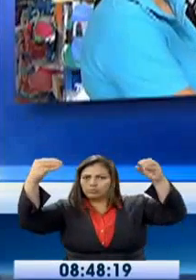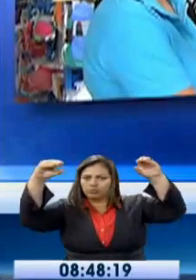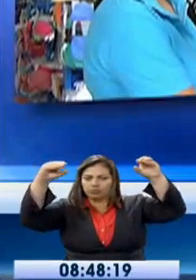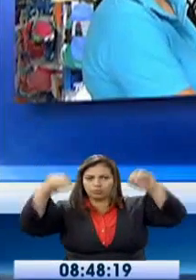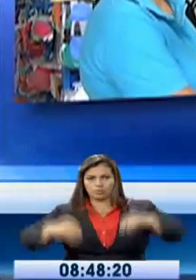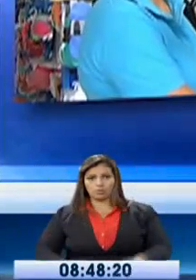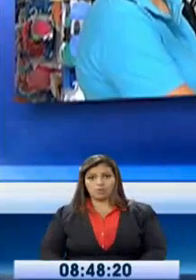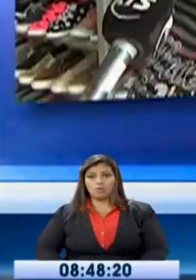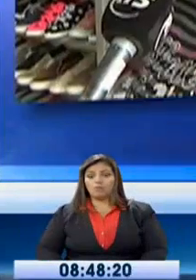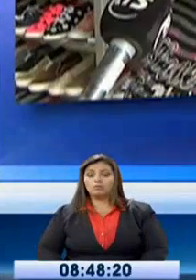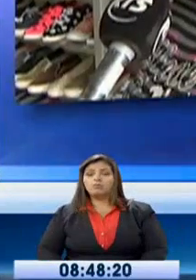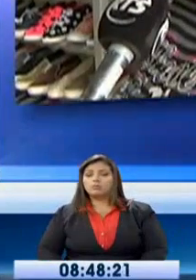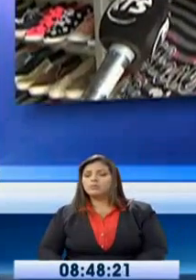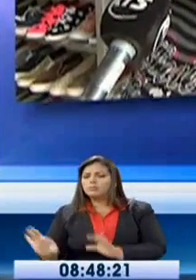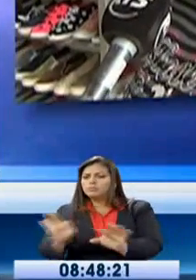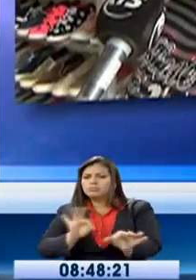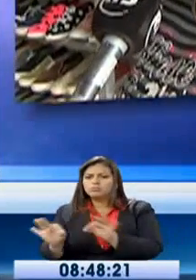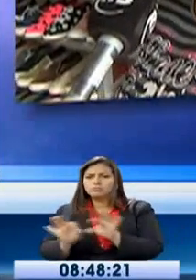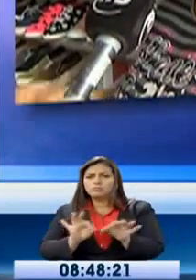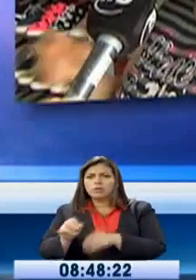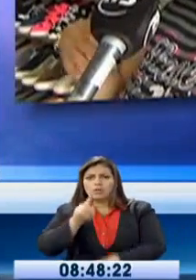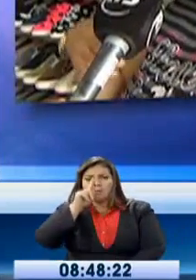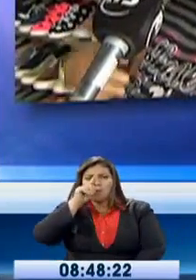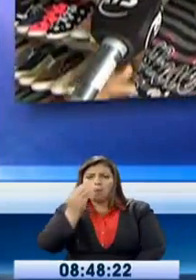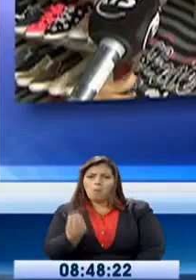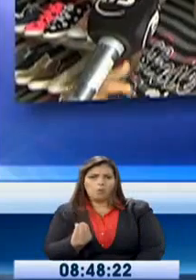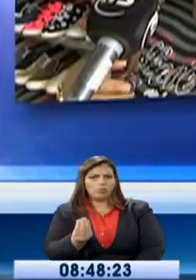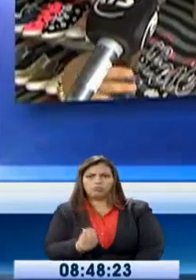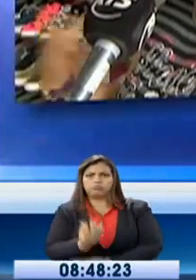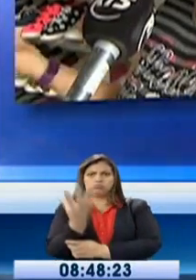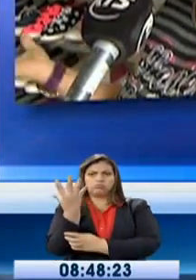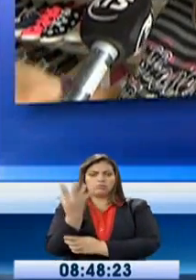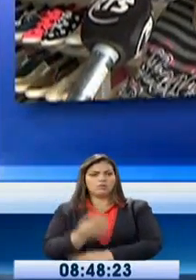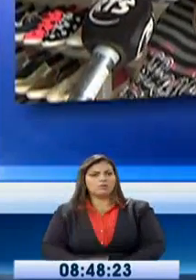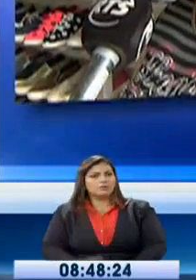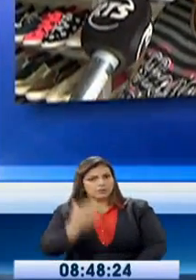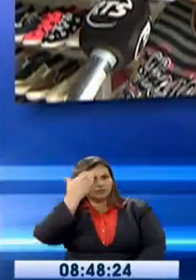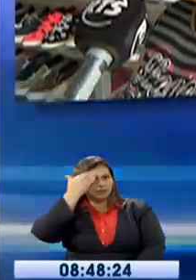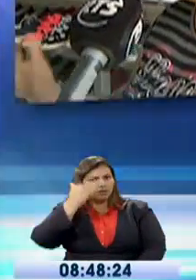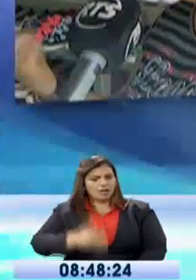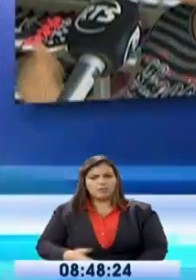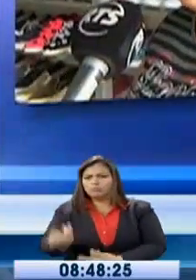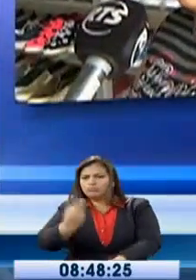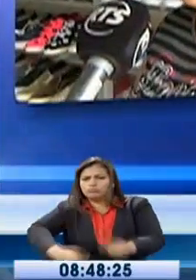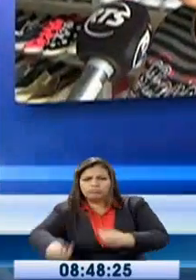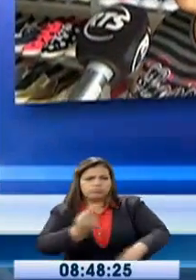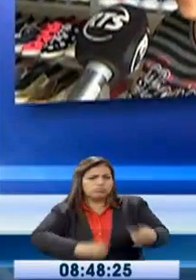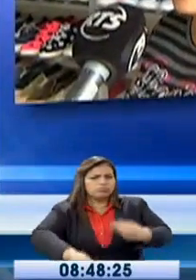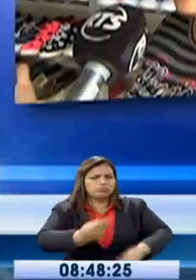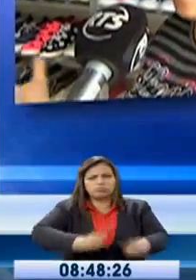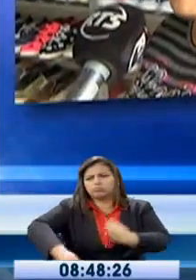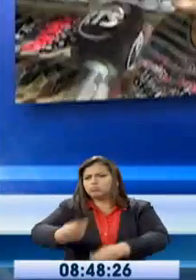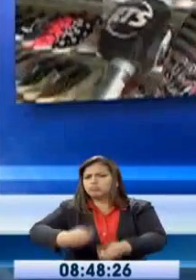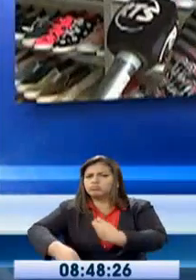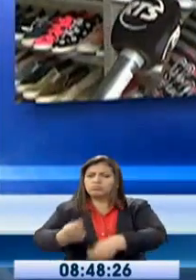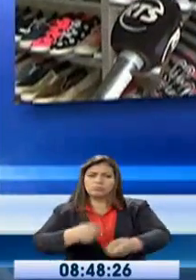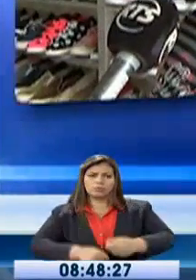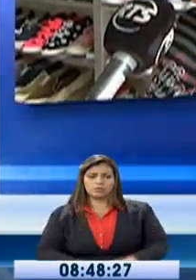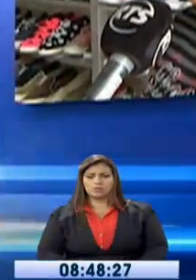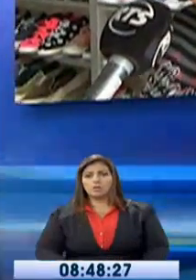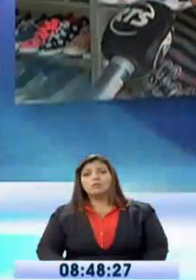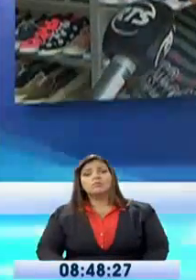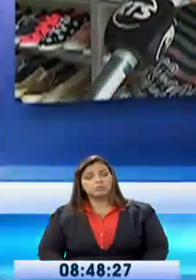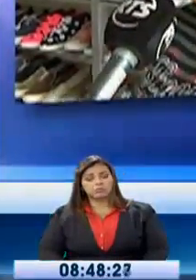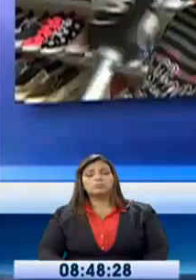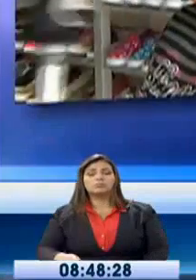de venta cuentan con cámaras de seguridad. Y ahí ya contratamos bastante personal porque aquí, o sea, se vende bastante y las chicas que trabajamos aquí no nos alcanzamos. Aquí sí hay